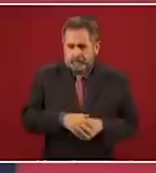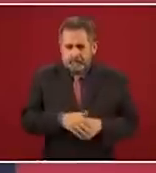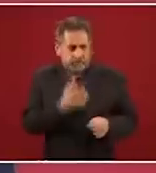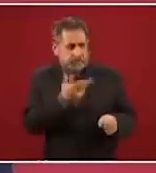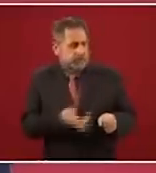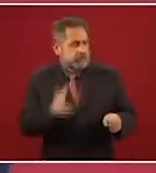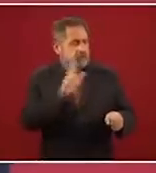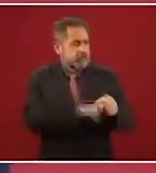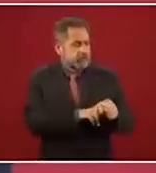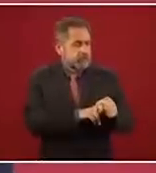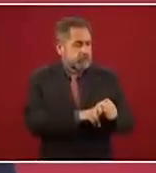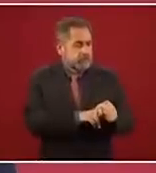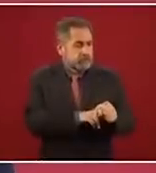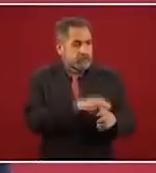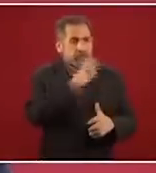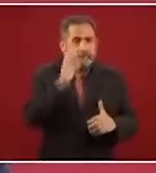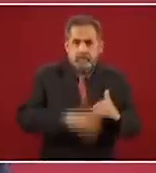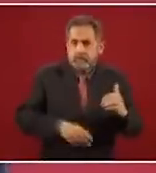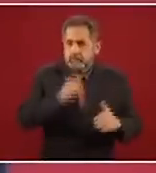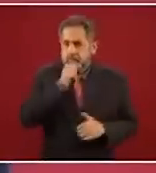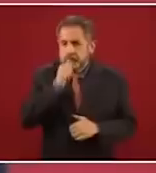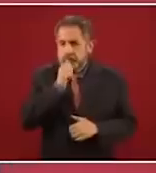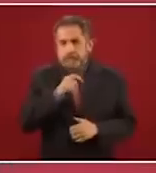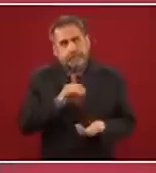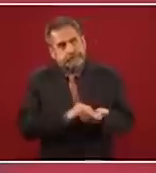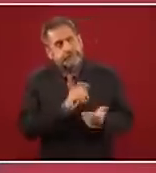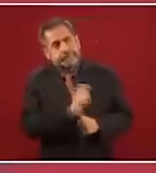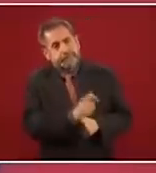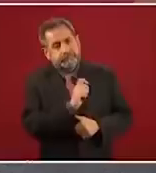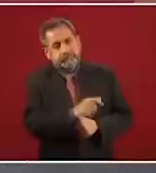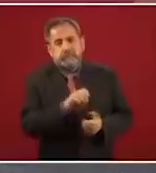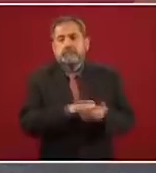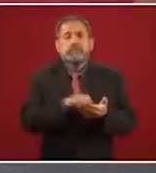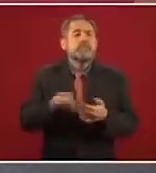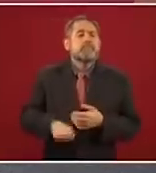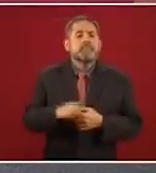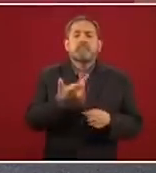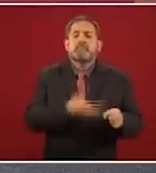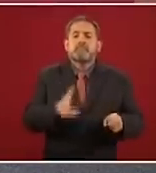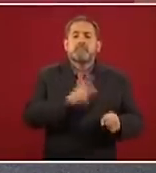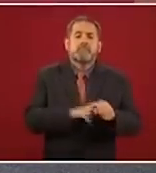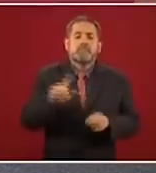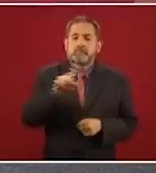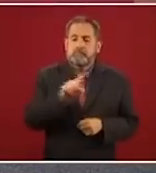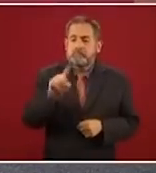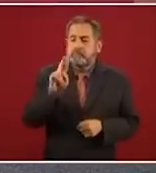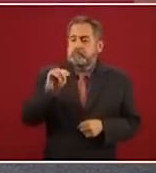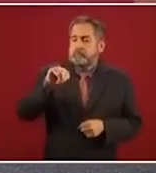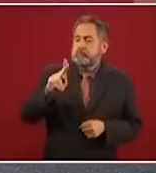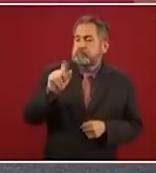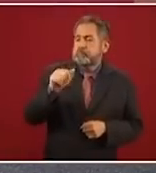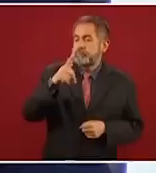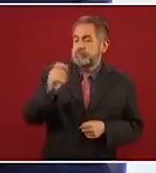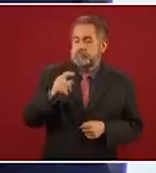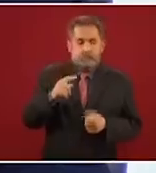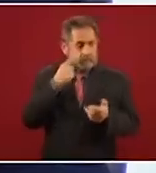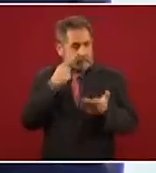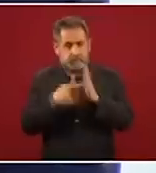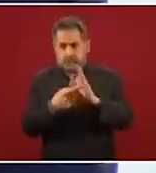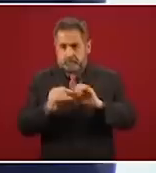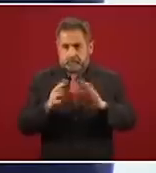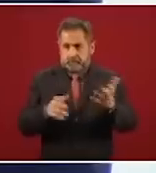Hospitales que todavía se están pagando, como el hospital de Zumpango, por ejemplo, para poner un ejemplo